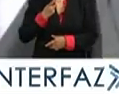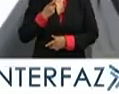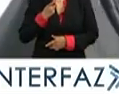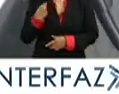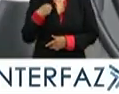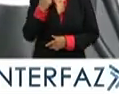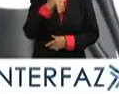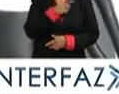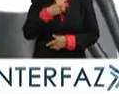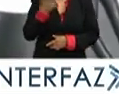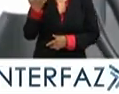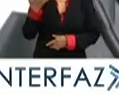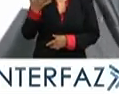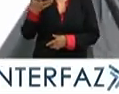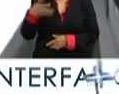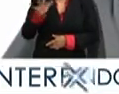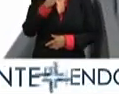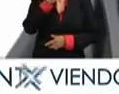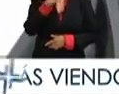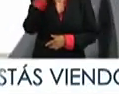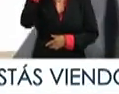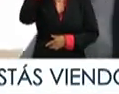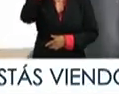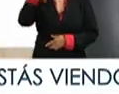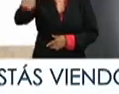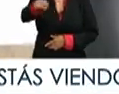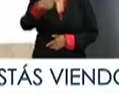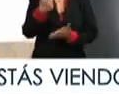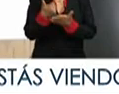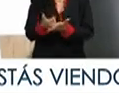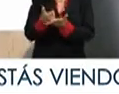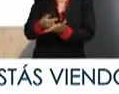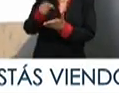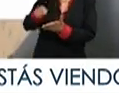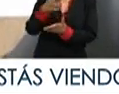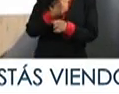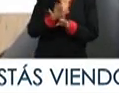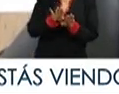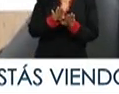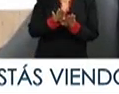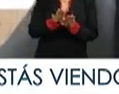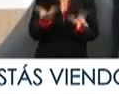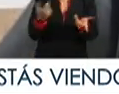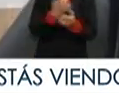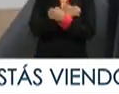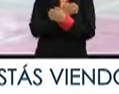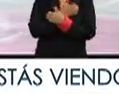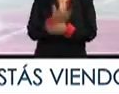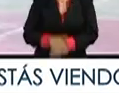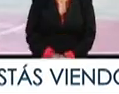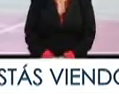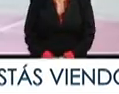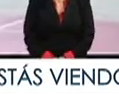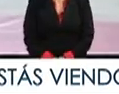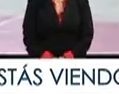de buscar ese mejor futuro para ellos y qué mejor por medio de la educación.